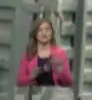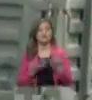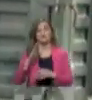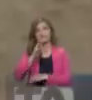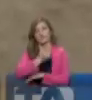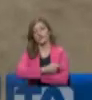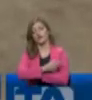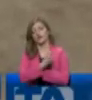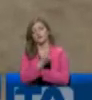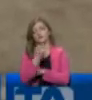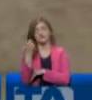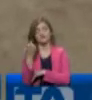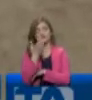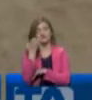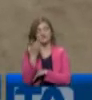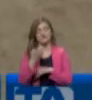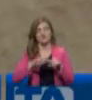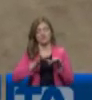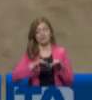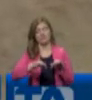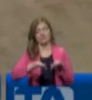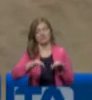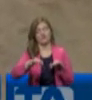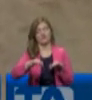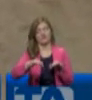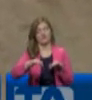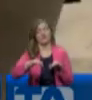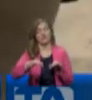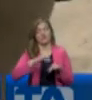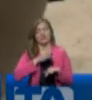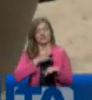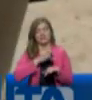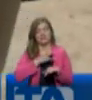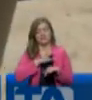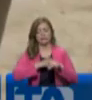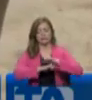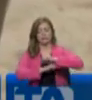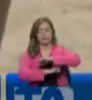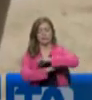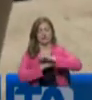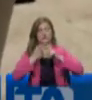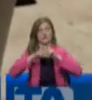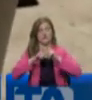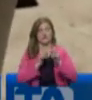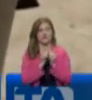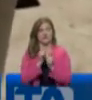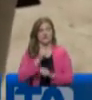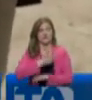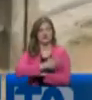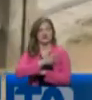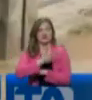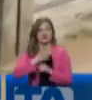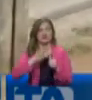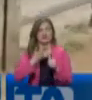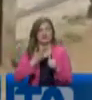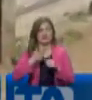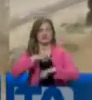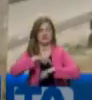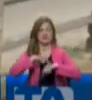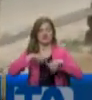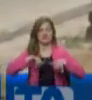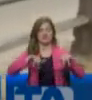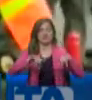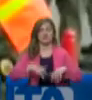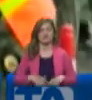60 días de excepción que se podrían extender, por lo menos se sienten las bases. Han pasado ya los primeros 3 y el tiempo corre.